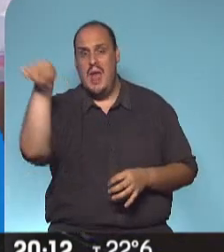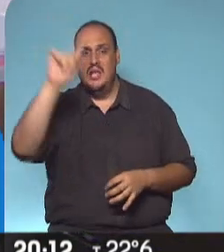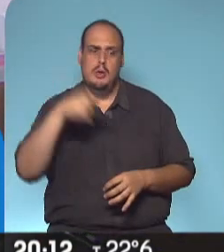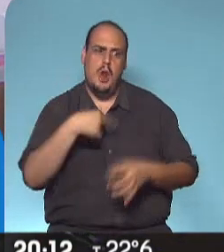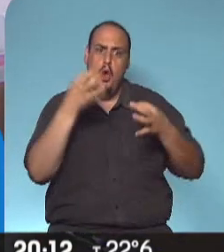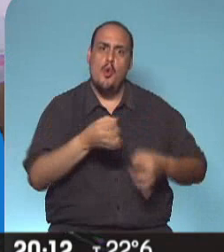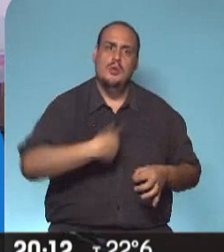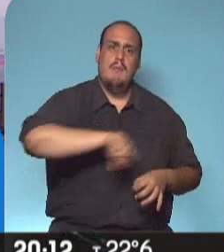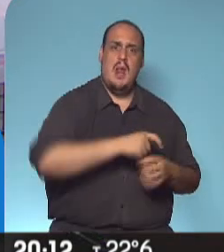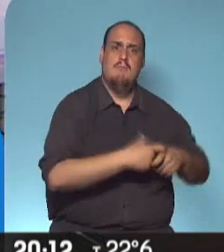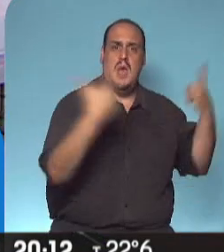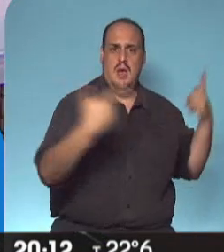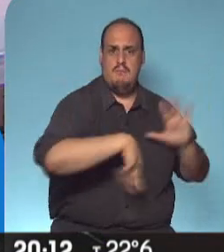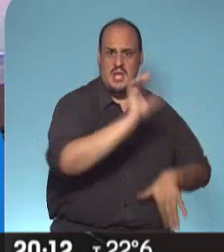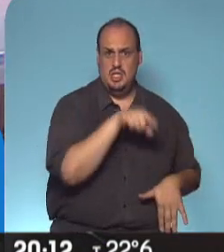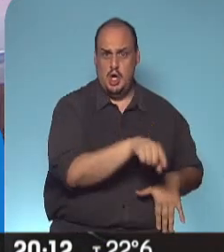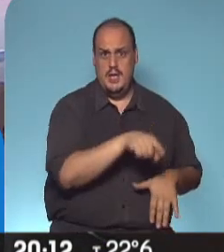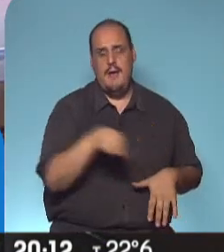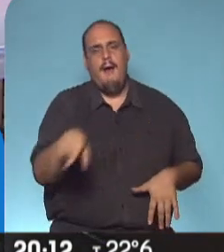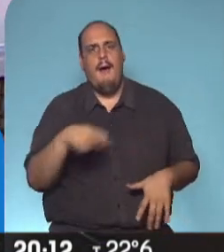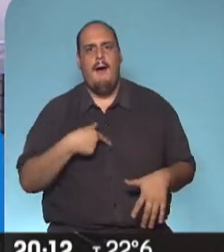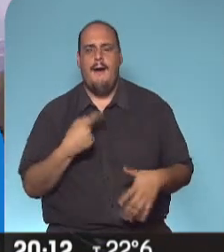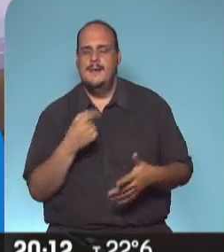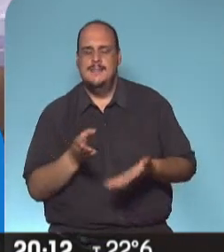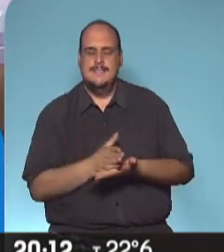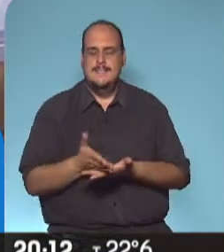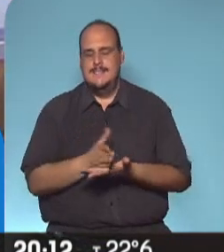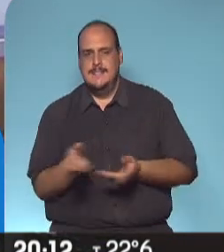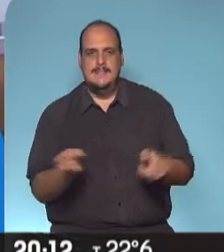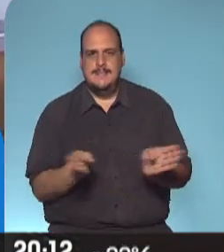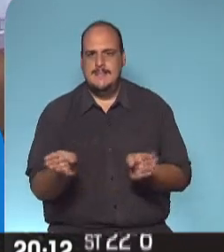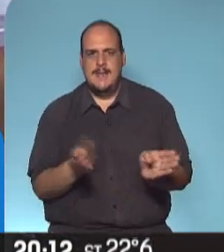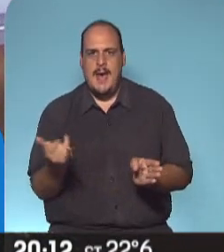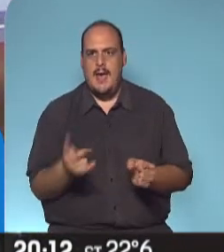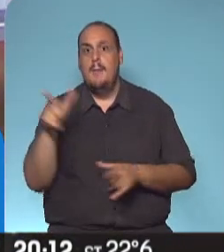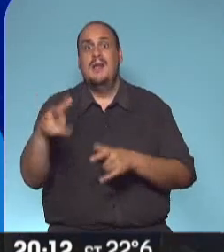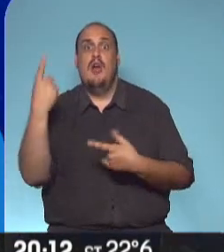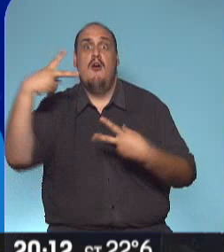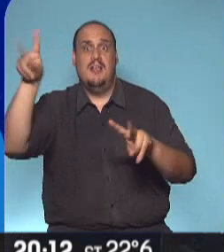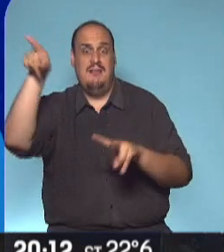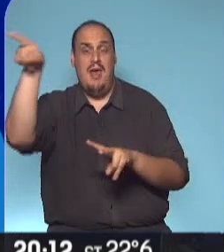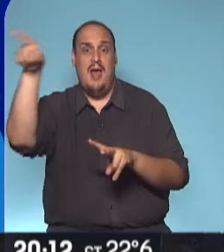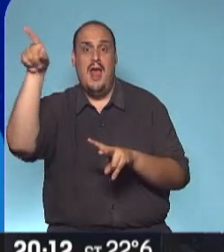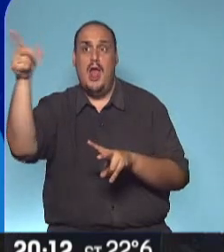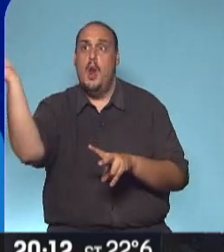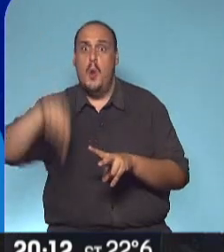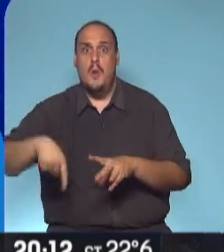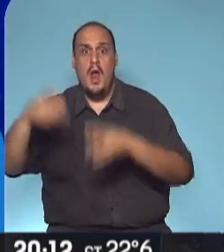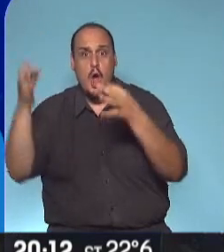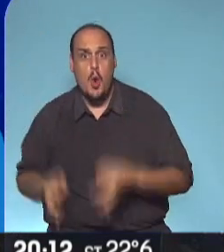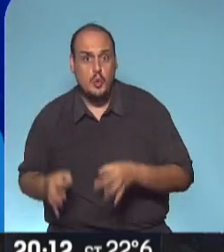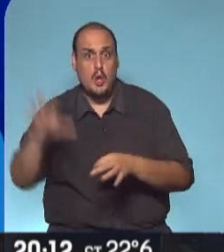muchos en esa disyuntiva permanentemente estaba un gobierno es injusto para aquellos que viajaron y no pueden volver